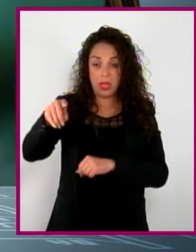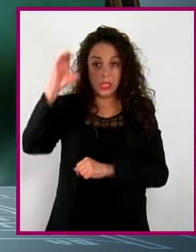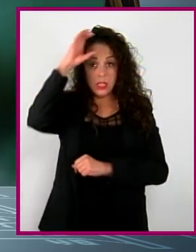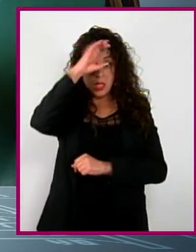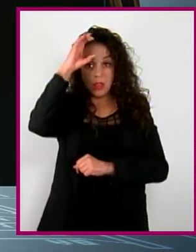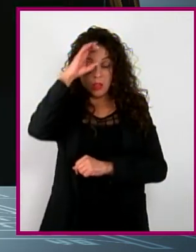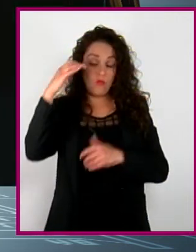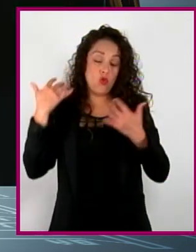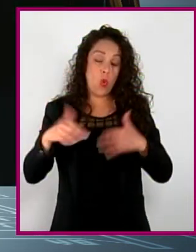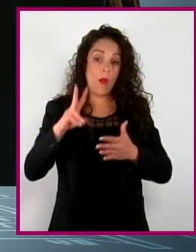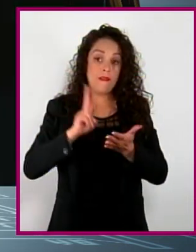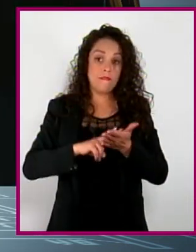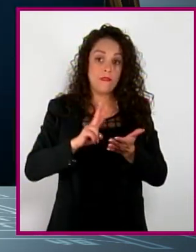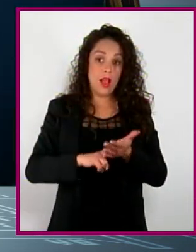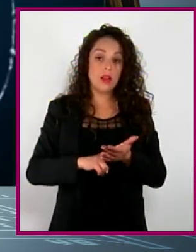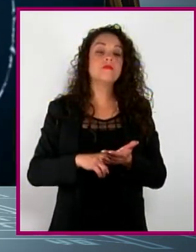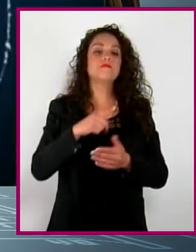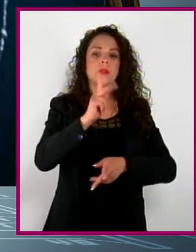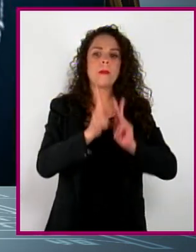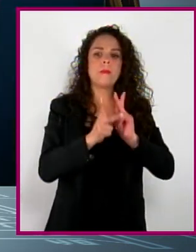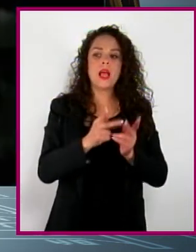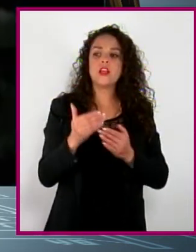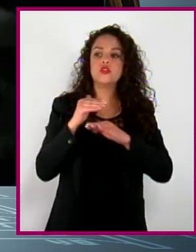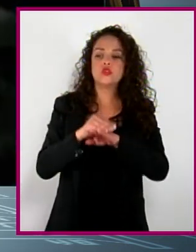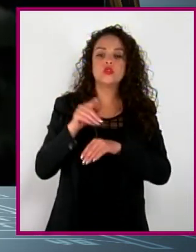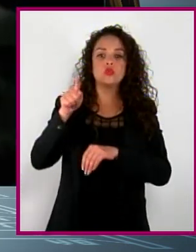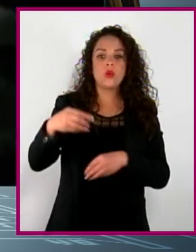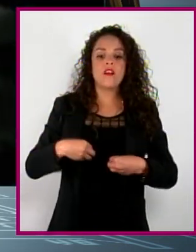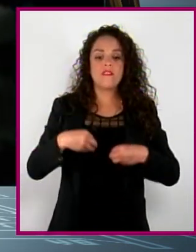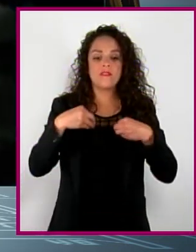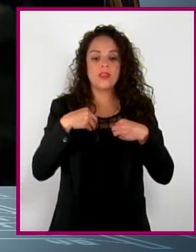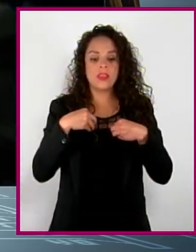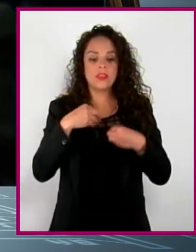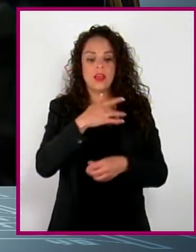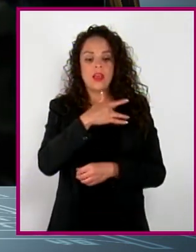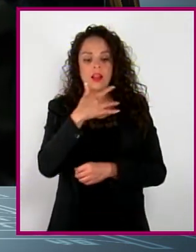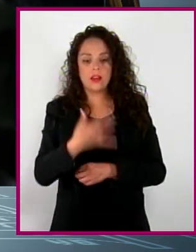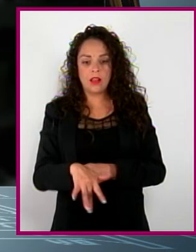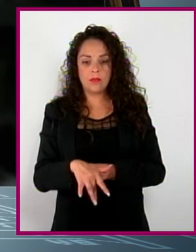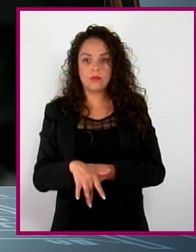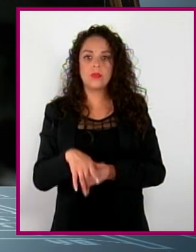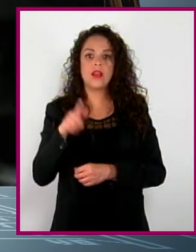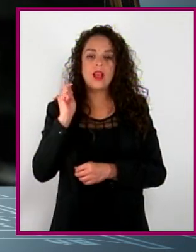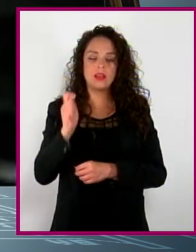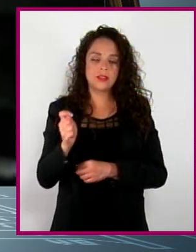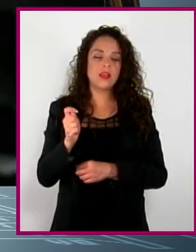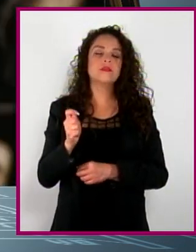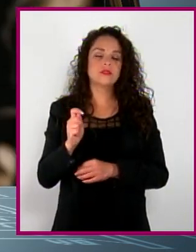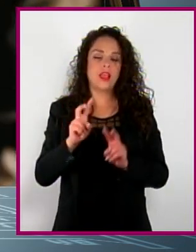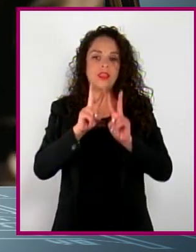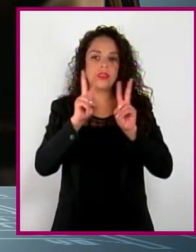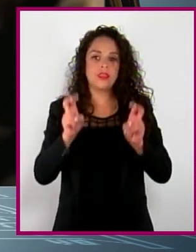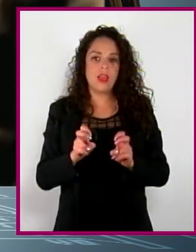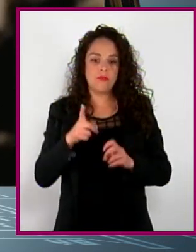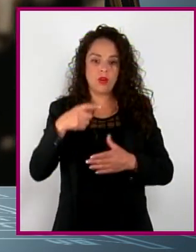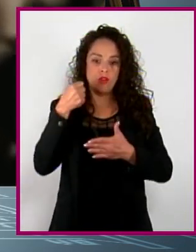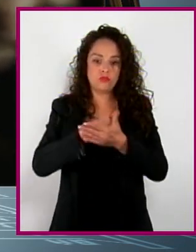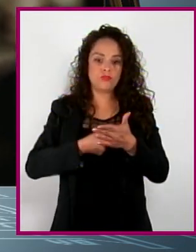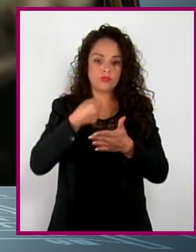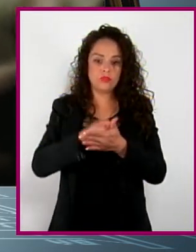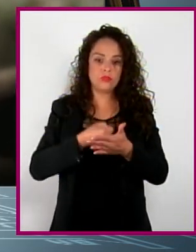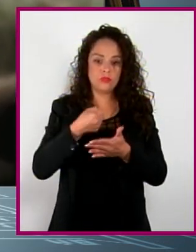científico, nos cuenta su vida amorosa, con ciertos aspectos del erotismo y su sensualidad, en el contexto de su lucha contra